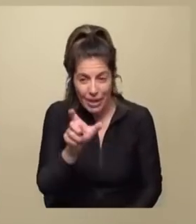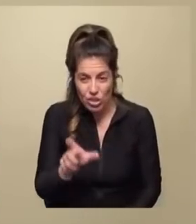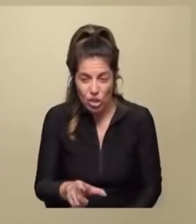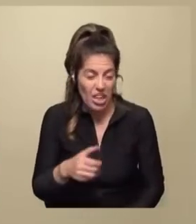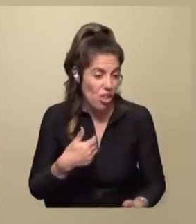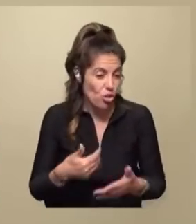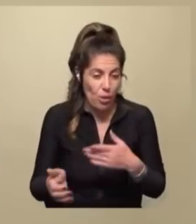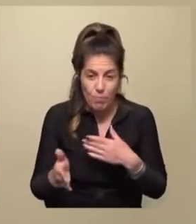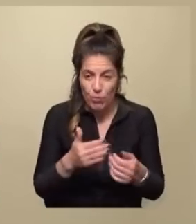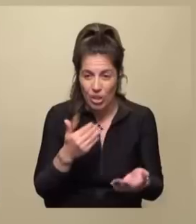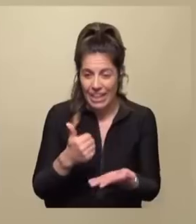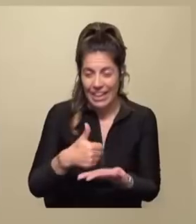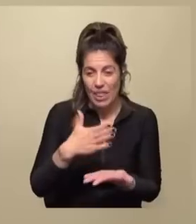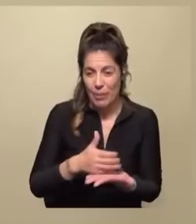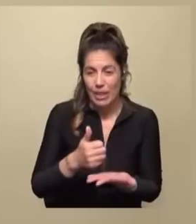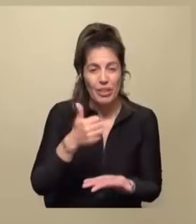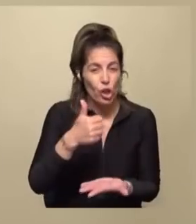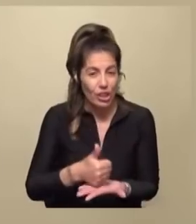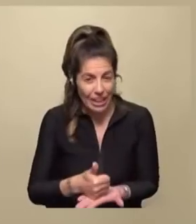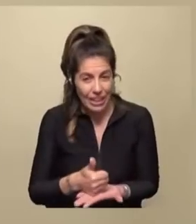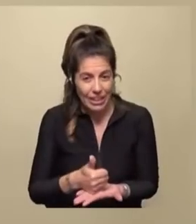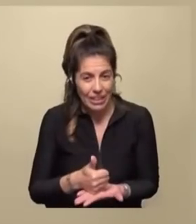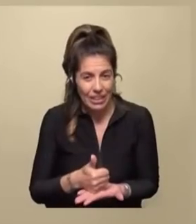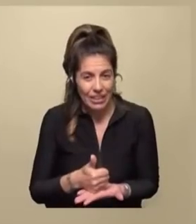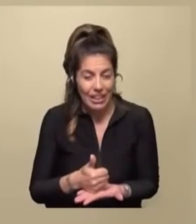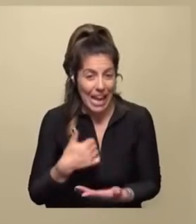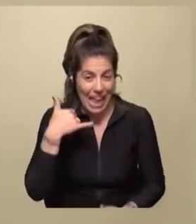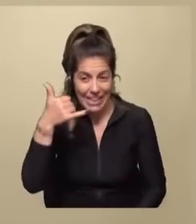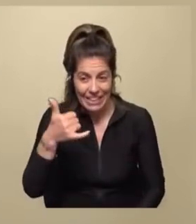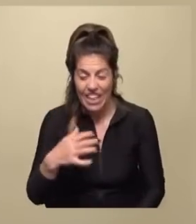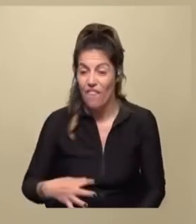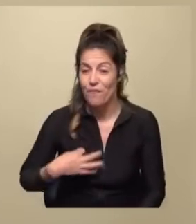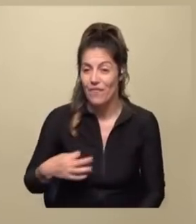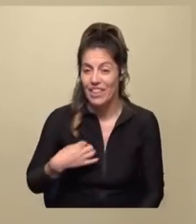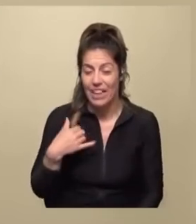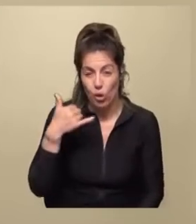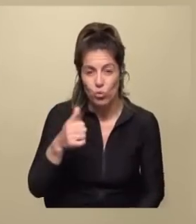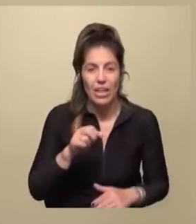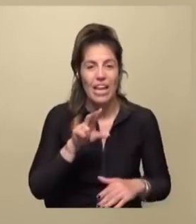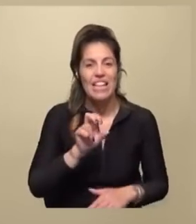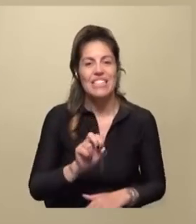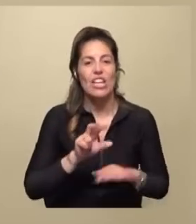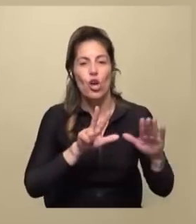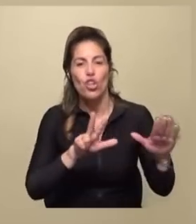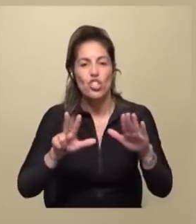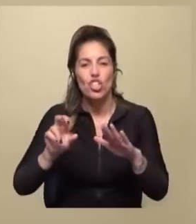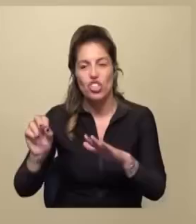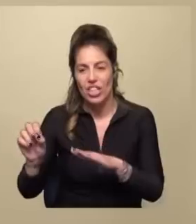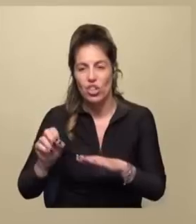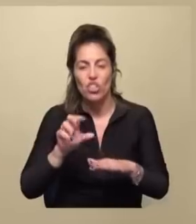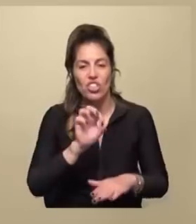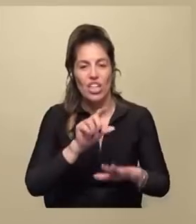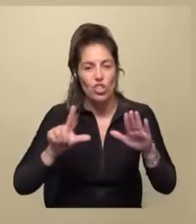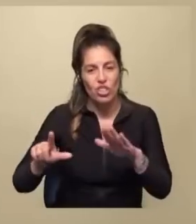no importa en qué departamento se encuentren es la línea vida de consulta 08007 67 o